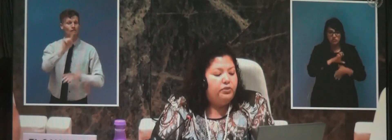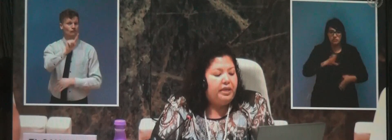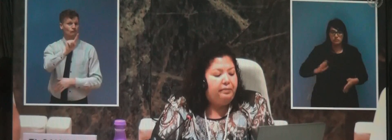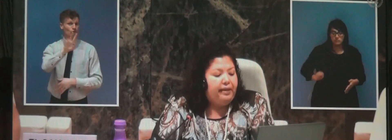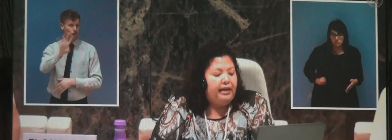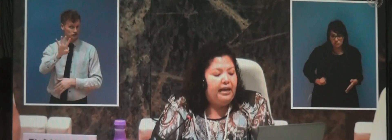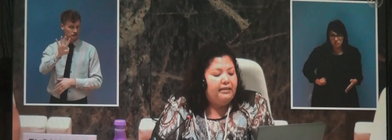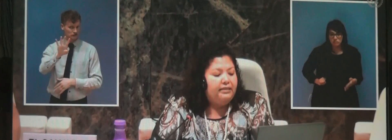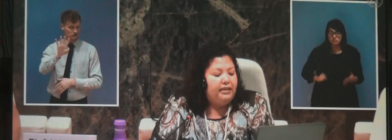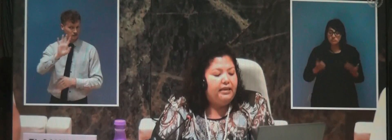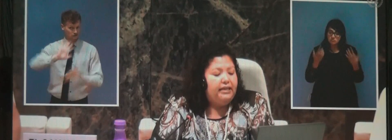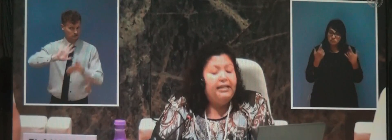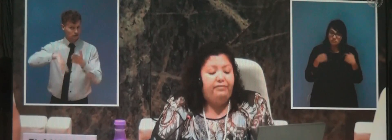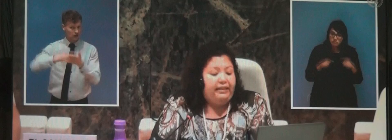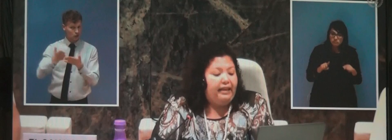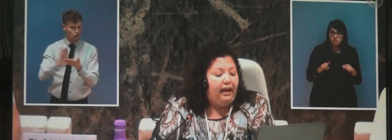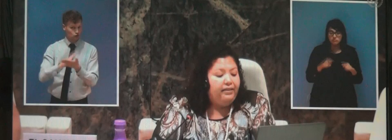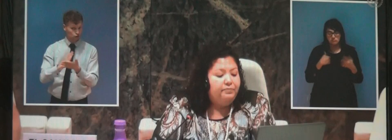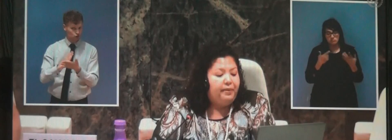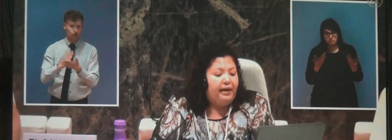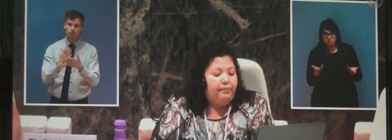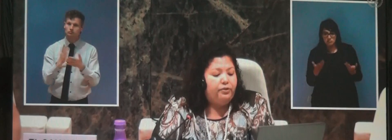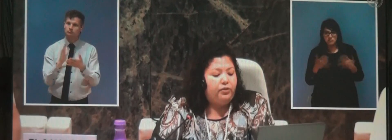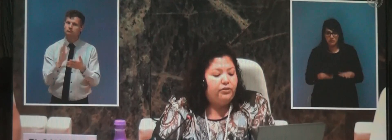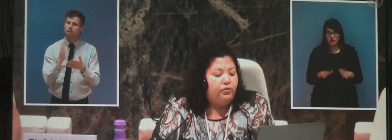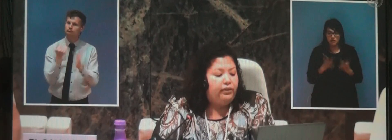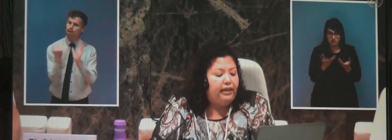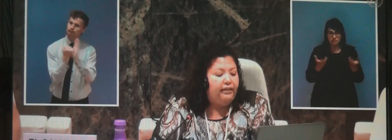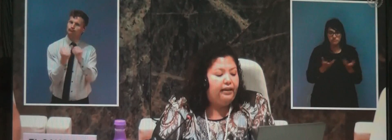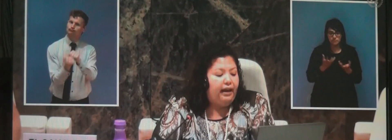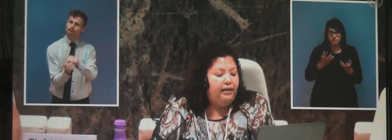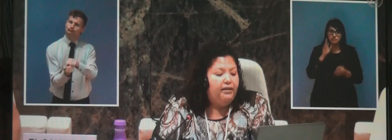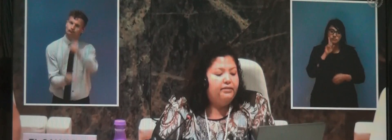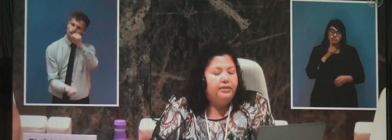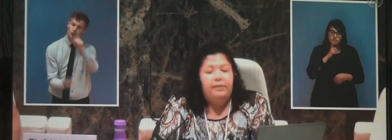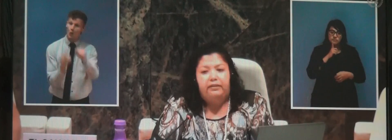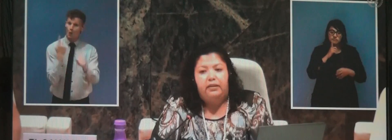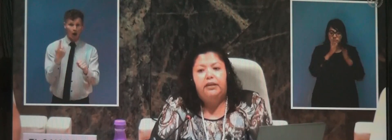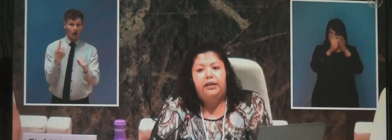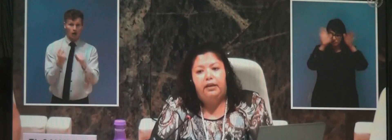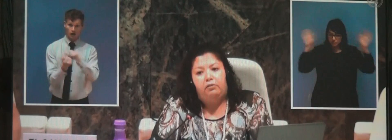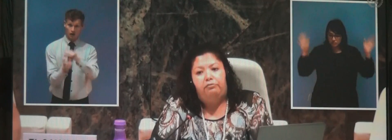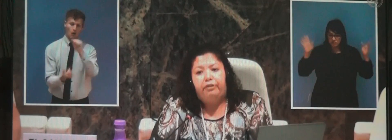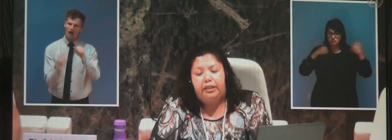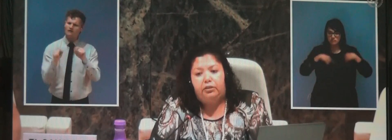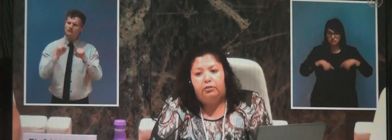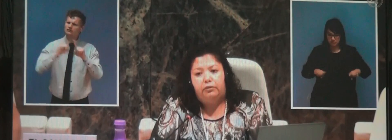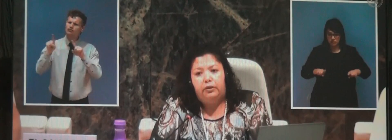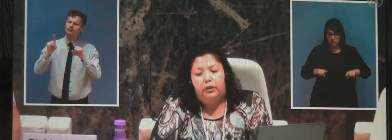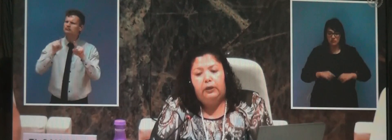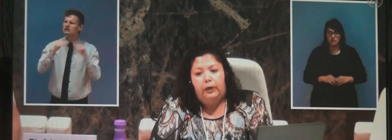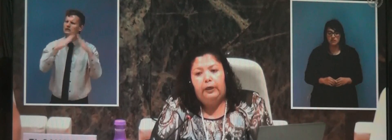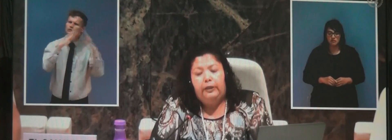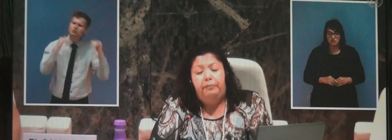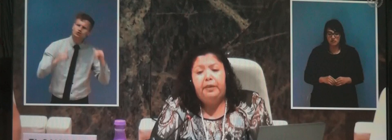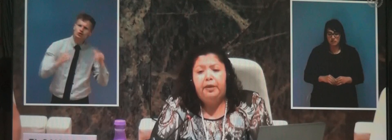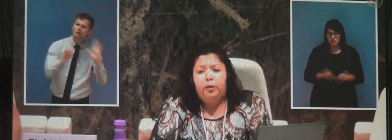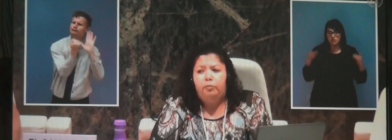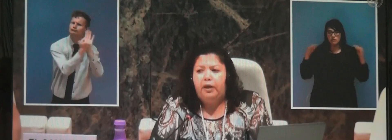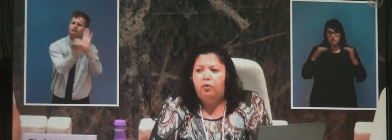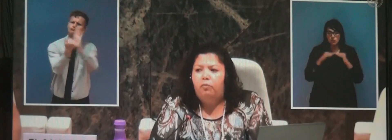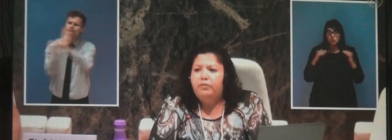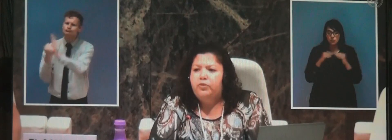se conserven las inhabilidades para las personas sordas en general, se mantiene el conflicto.